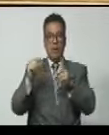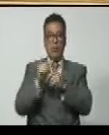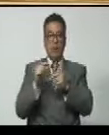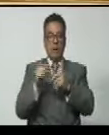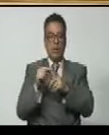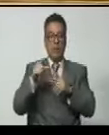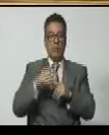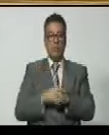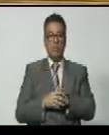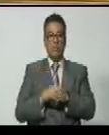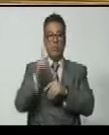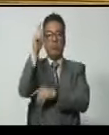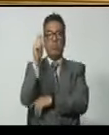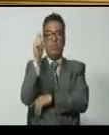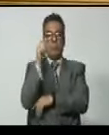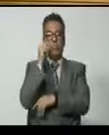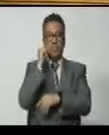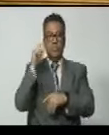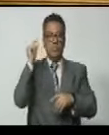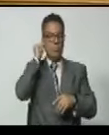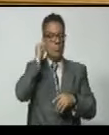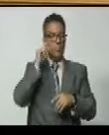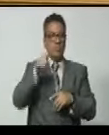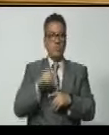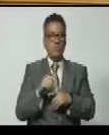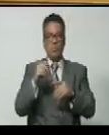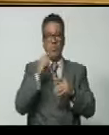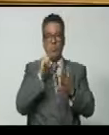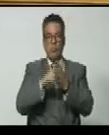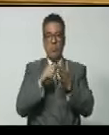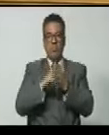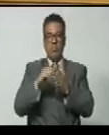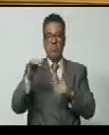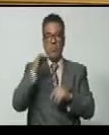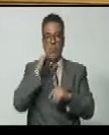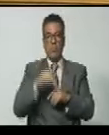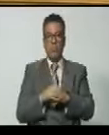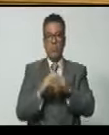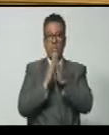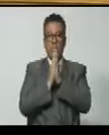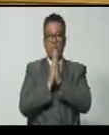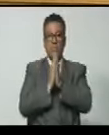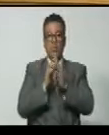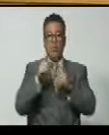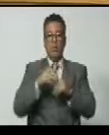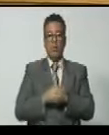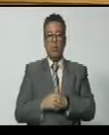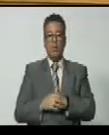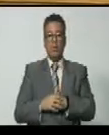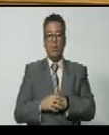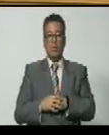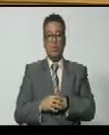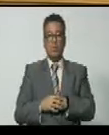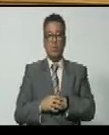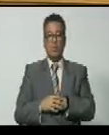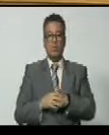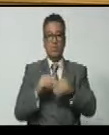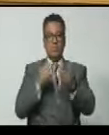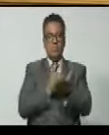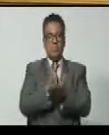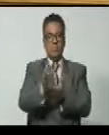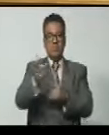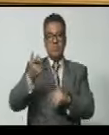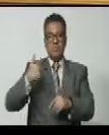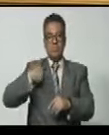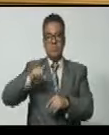palabras de diputadas, diputados, puntos de información. Hágame el favor y se me comportan derechito porque